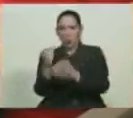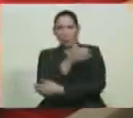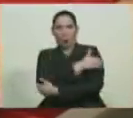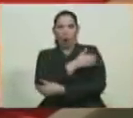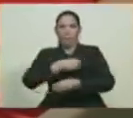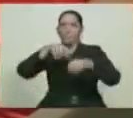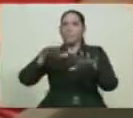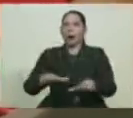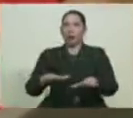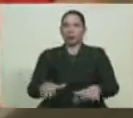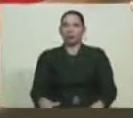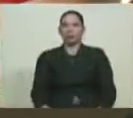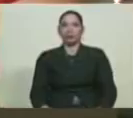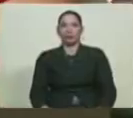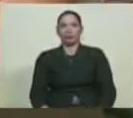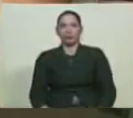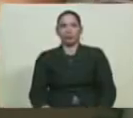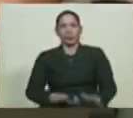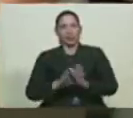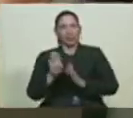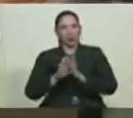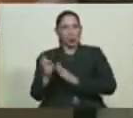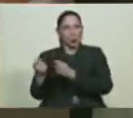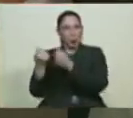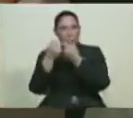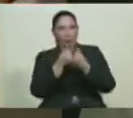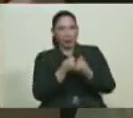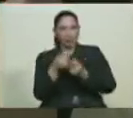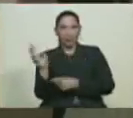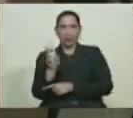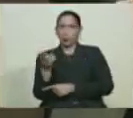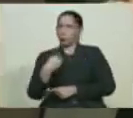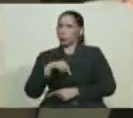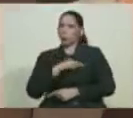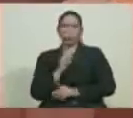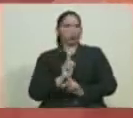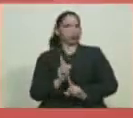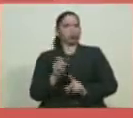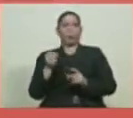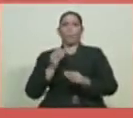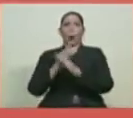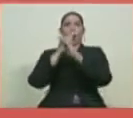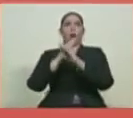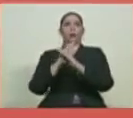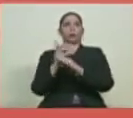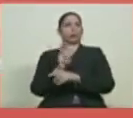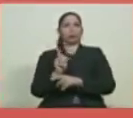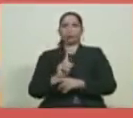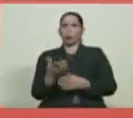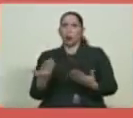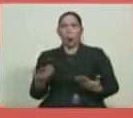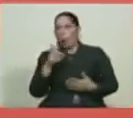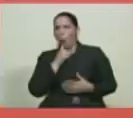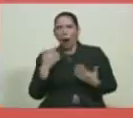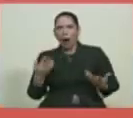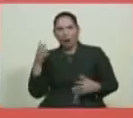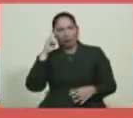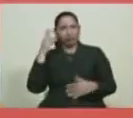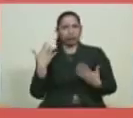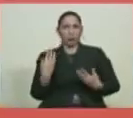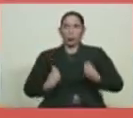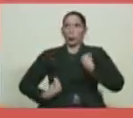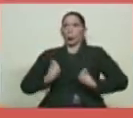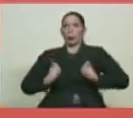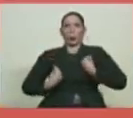respecto a el desarrollo de la economía venezolana. Dijeron, no nos vamos a parar. No tenemos razón para parar el transporte, no tenemos razón para generar